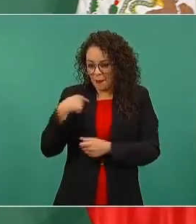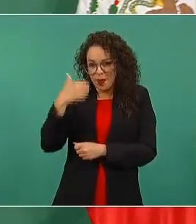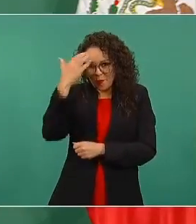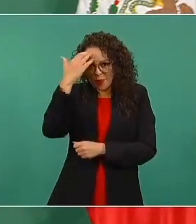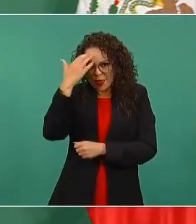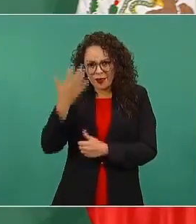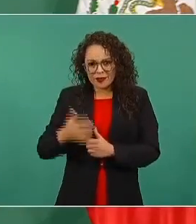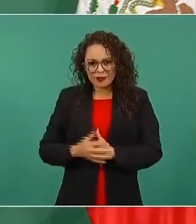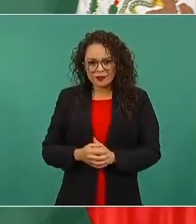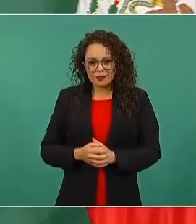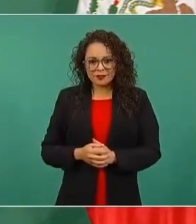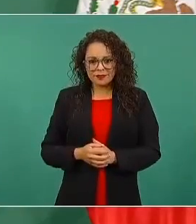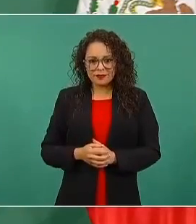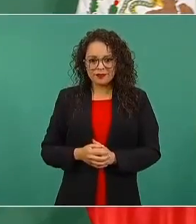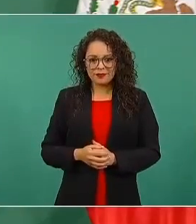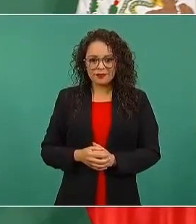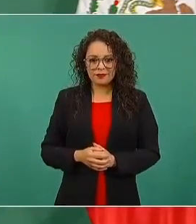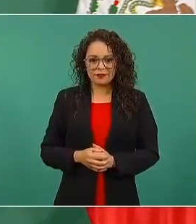está usted